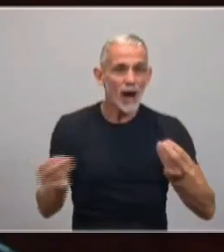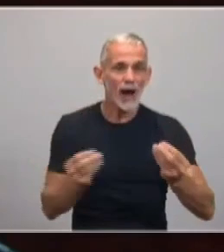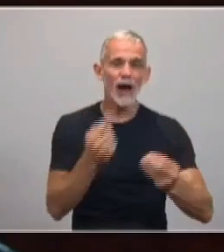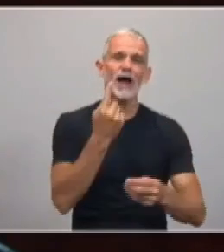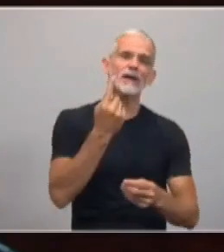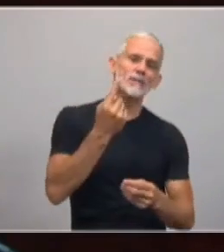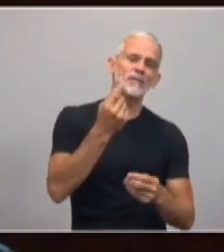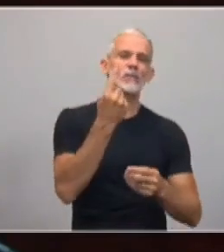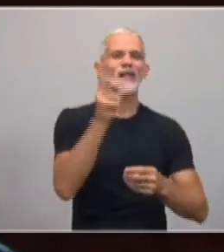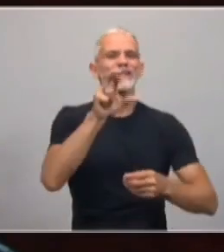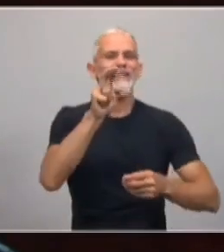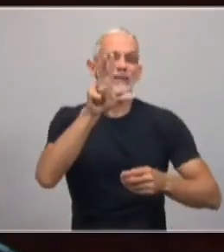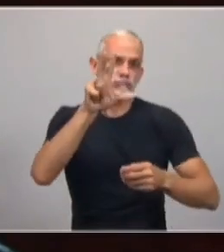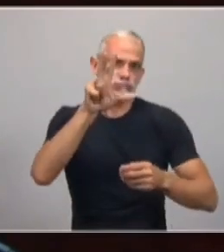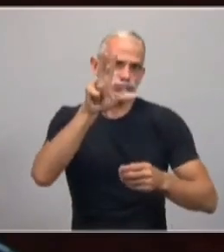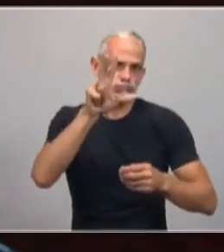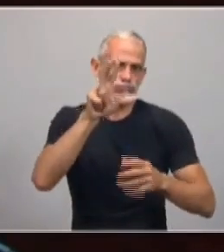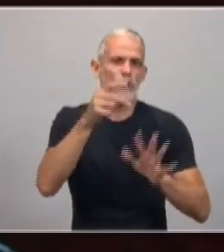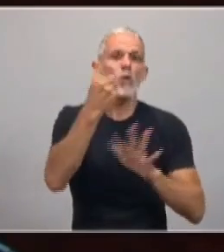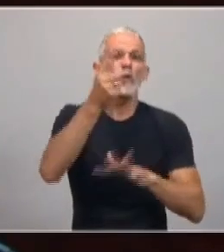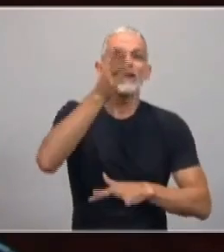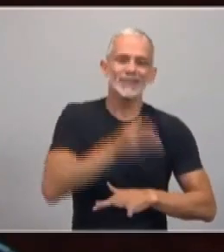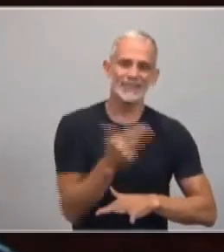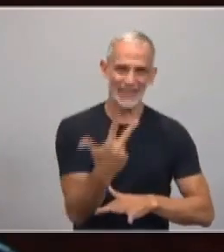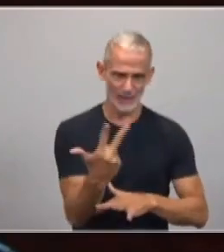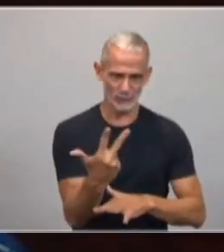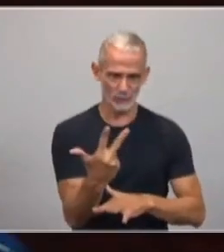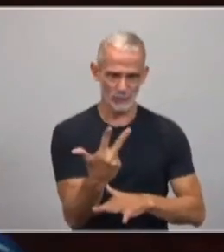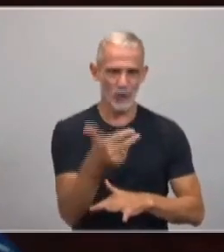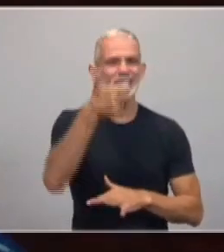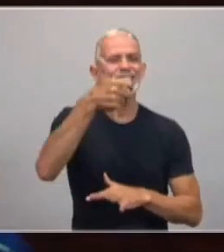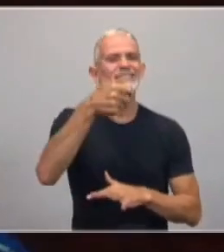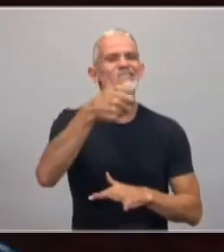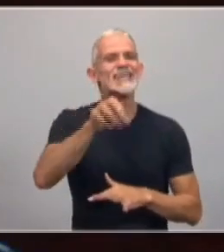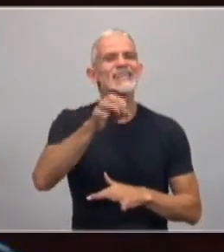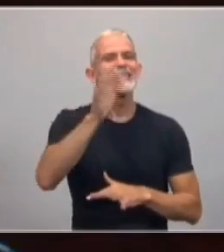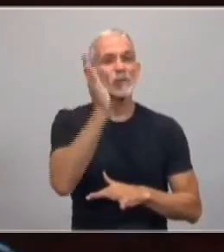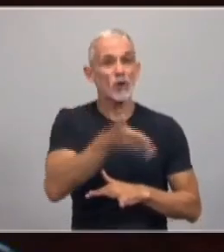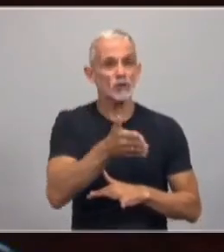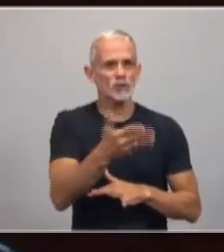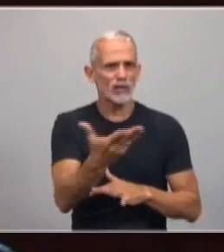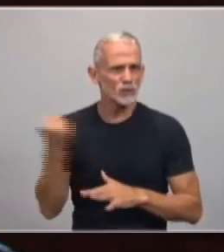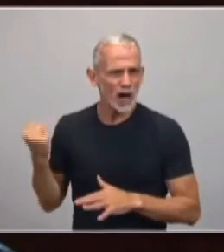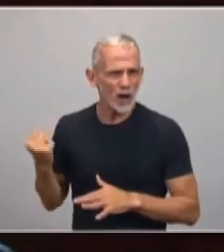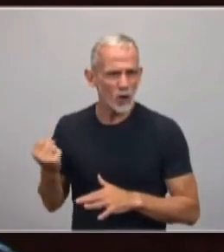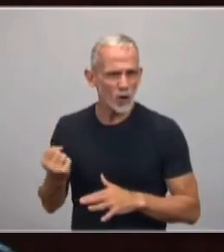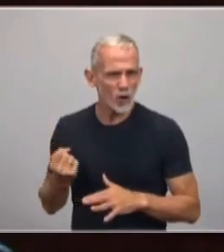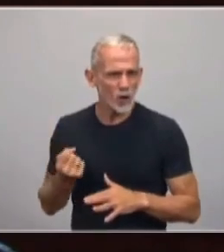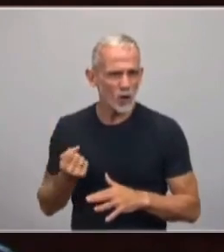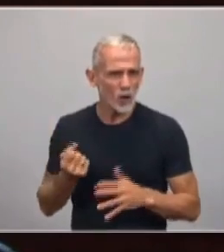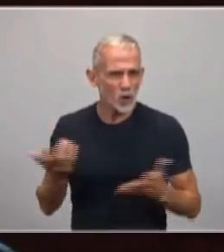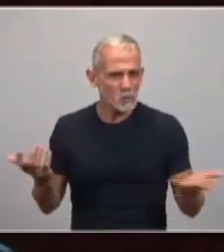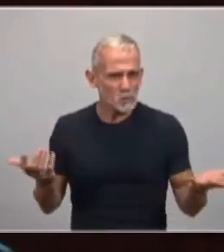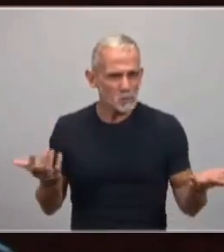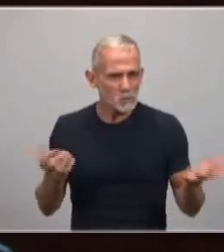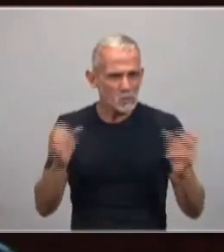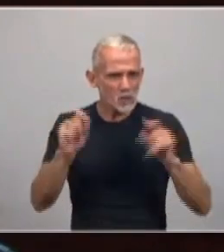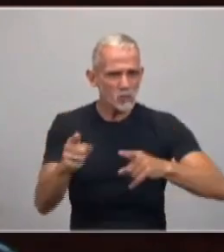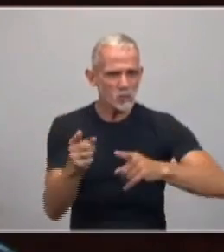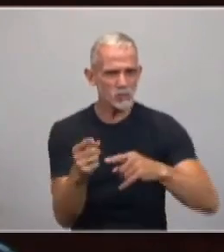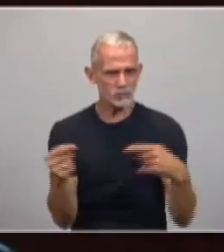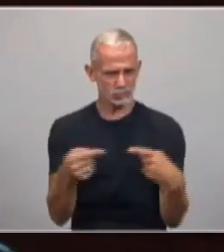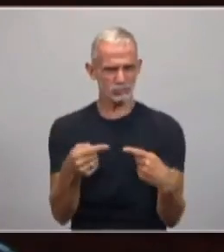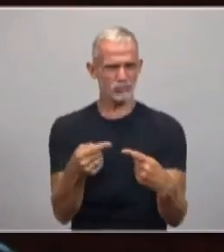tercio de sus ingresos. Un tercio, como se escucha. Es justo reconocer que